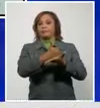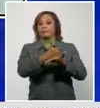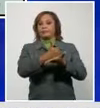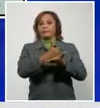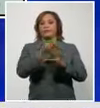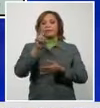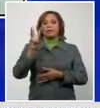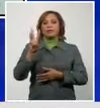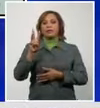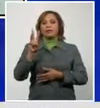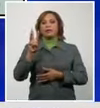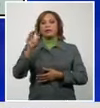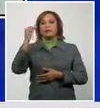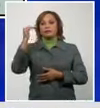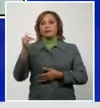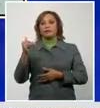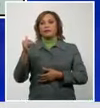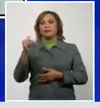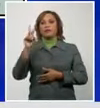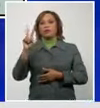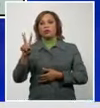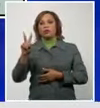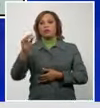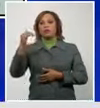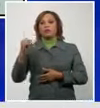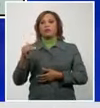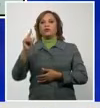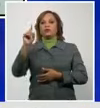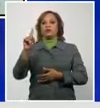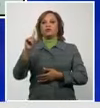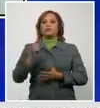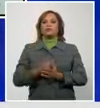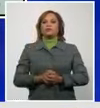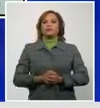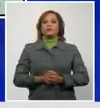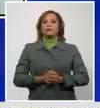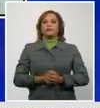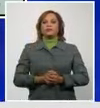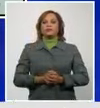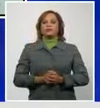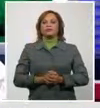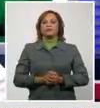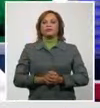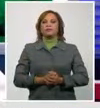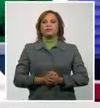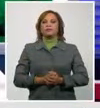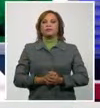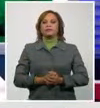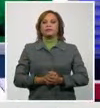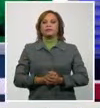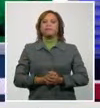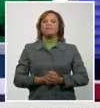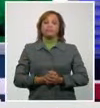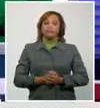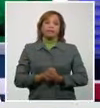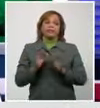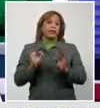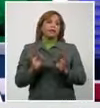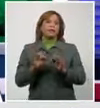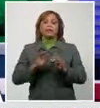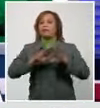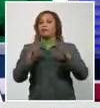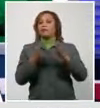de Manuel Tames, 2 de Maicí y 1 de Niceto Pérez. Este es el comportamiento,